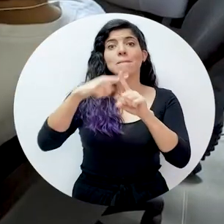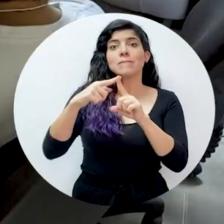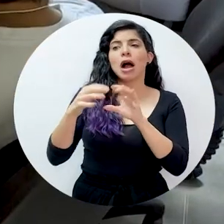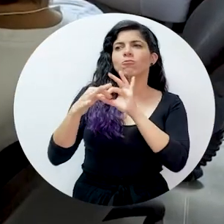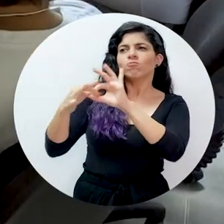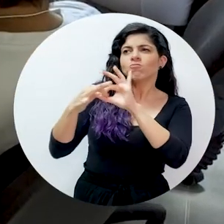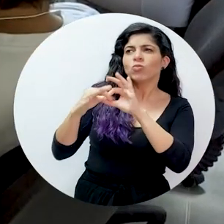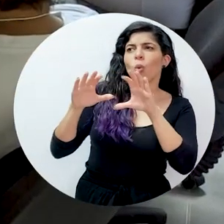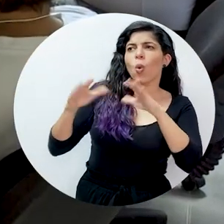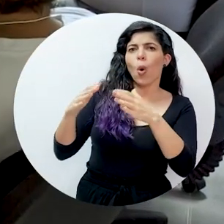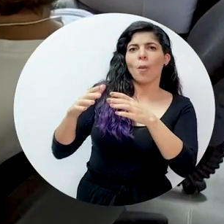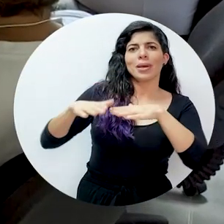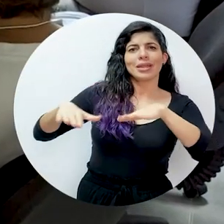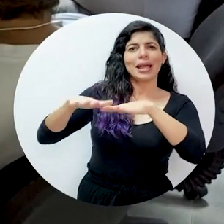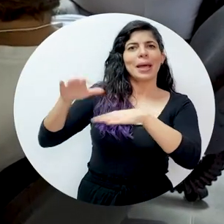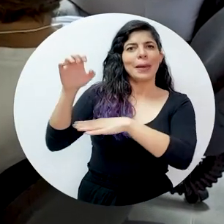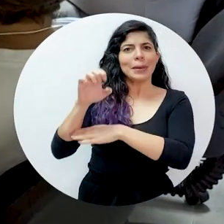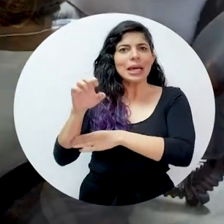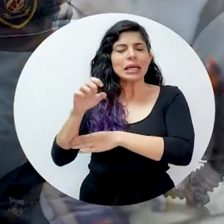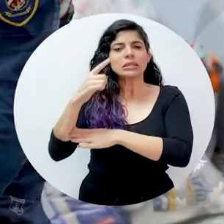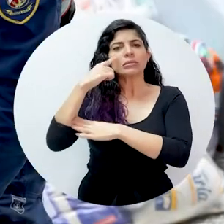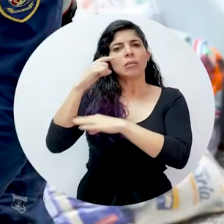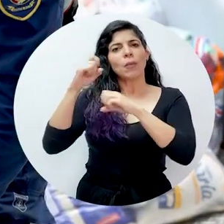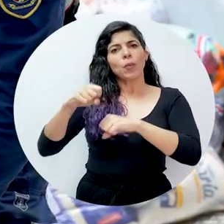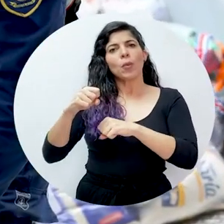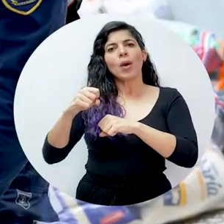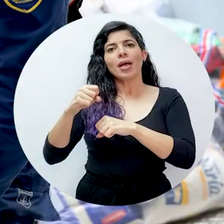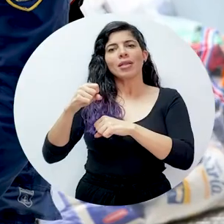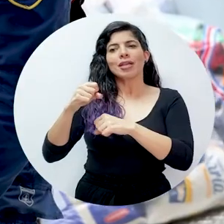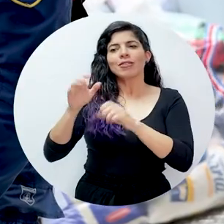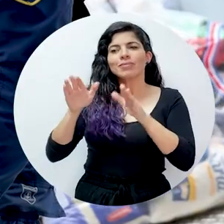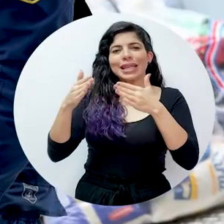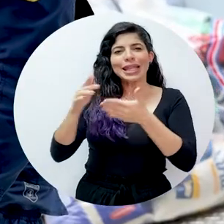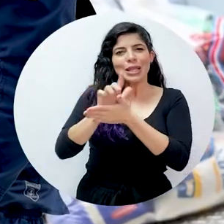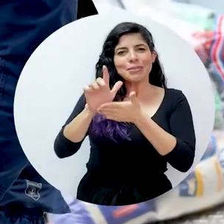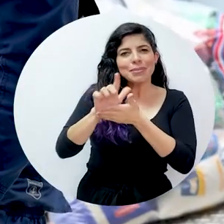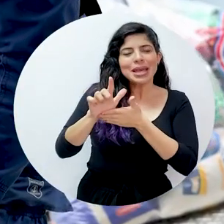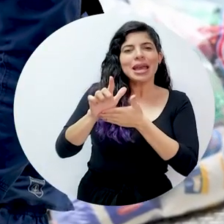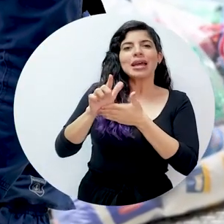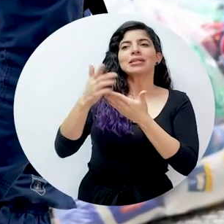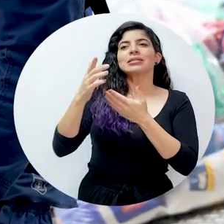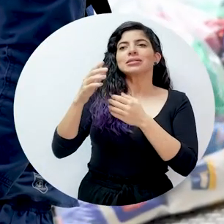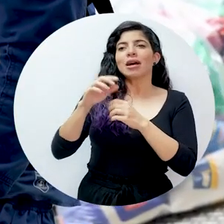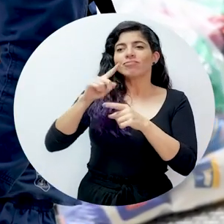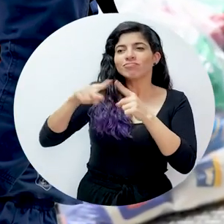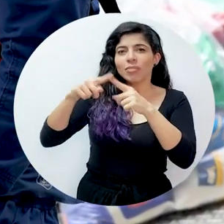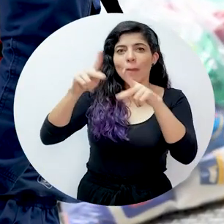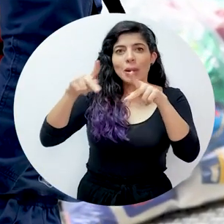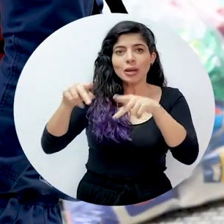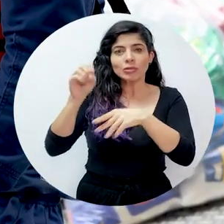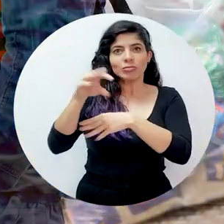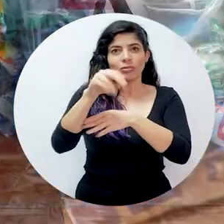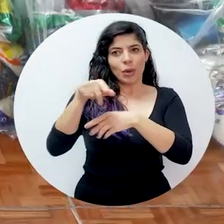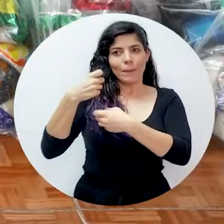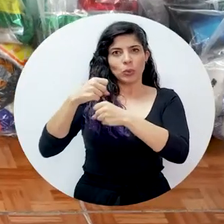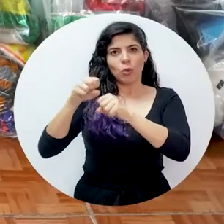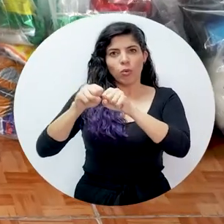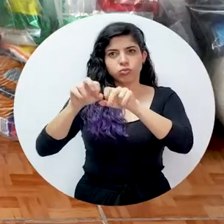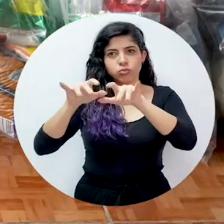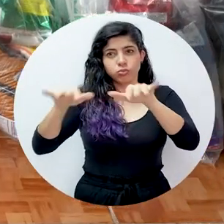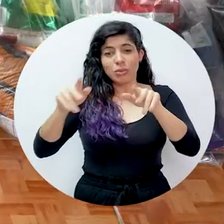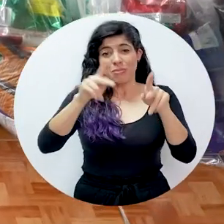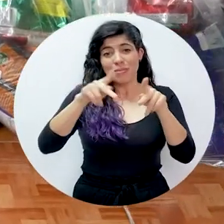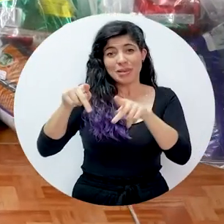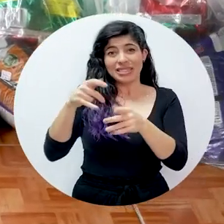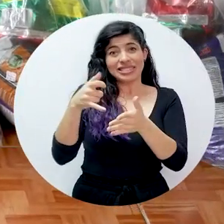las coordinaciones con los comités locales de emergencia para darle todo lo que son los kits de limpieza, de alimentos a las poblaciones vulnerables que han tenido